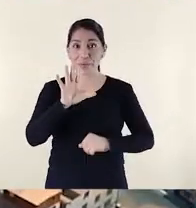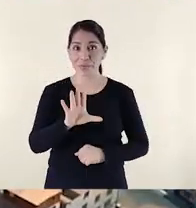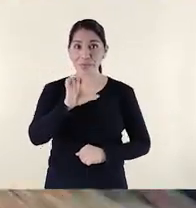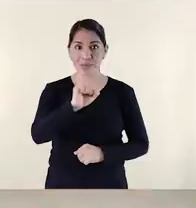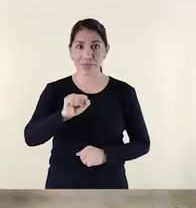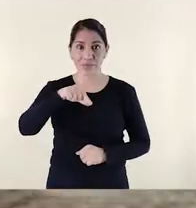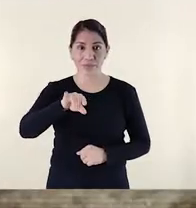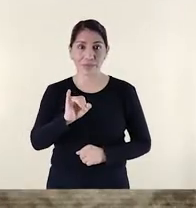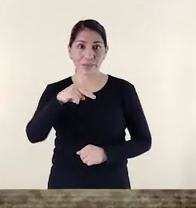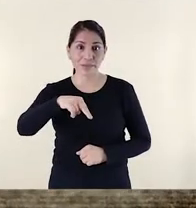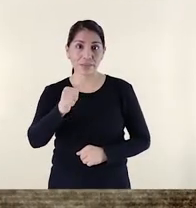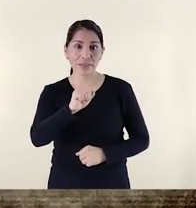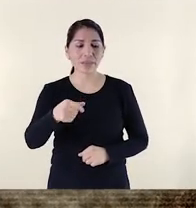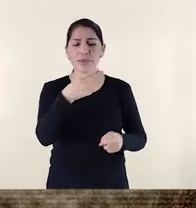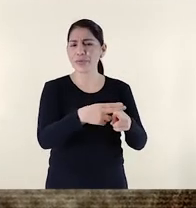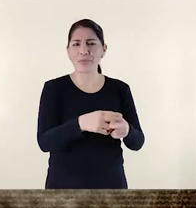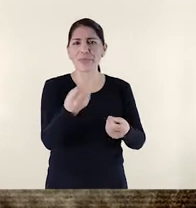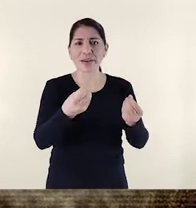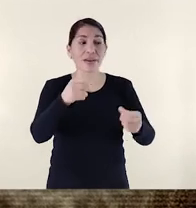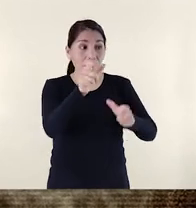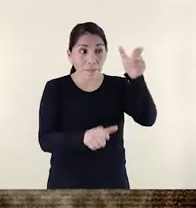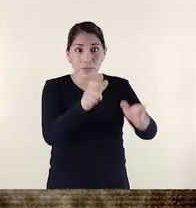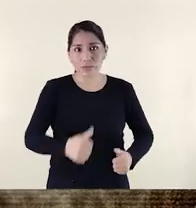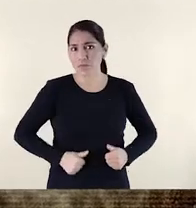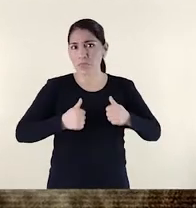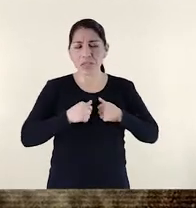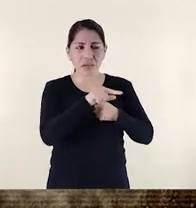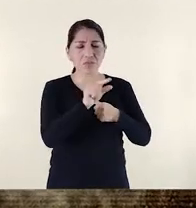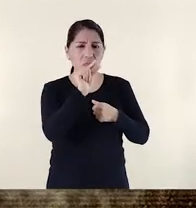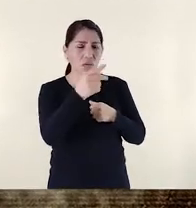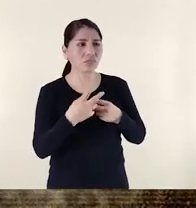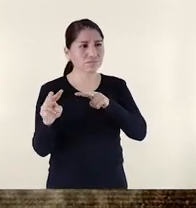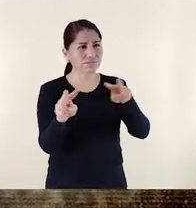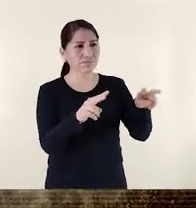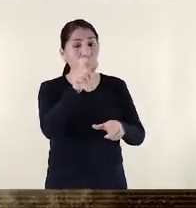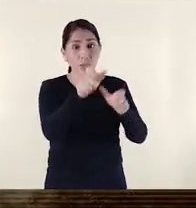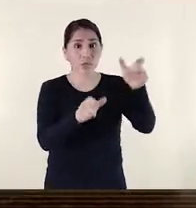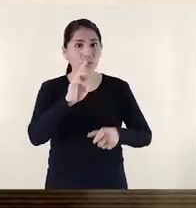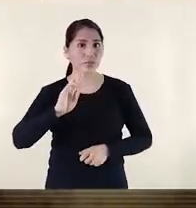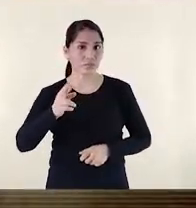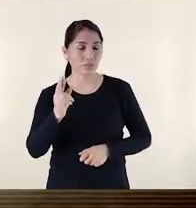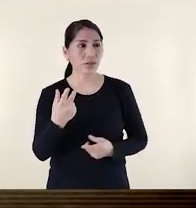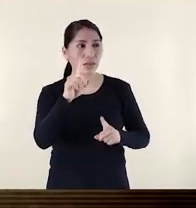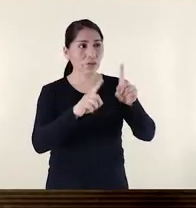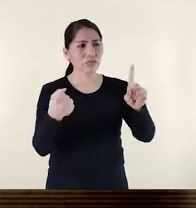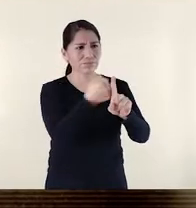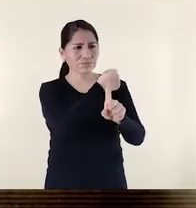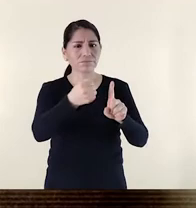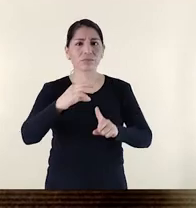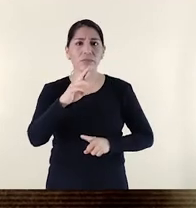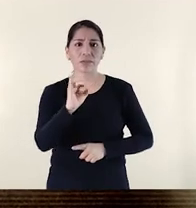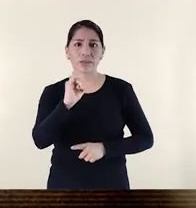cinco esquinas. Otrora solo el nombre para los foráneos del barrio. Solía traer imágenes de maleantes y rudeza criolla. Pero los